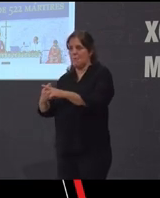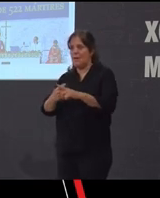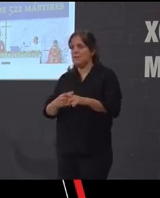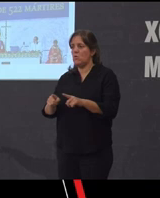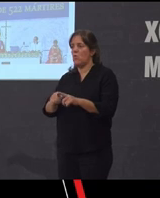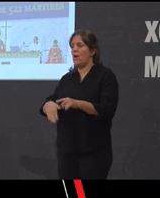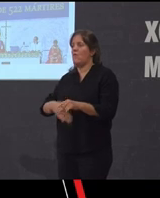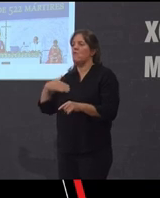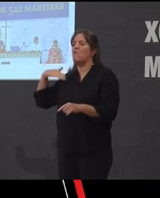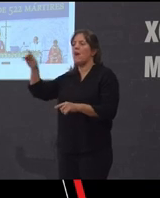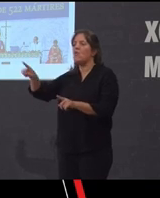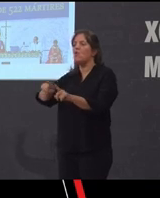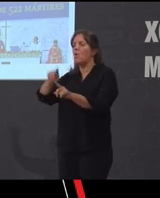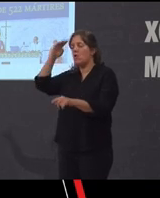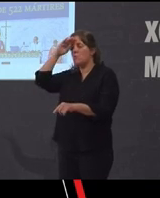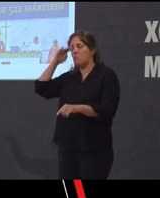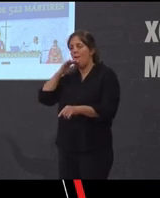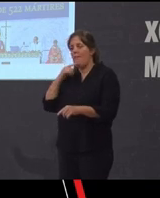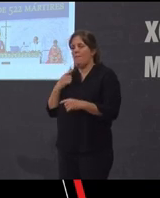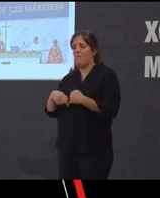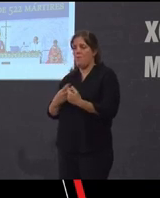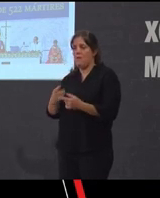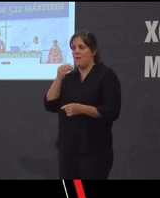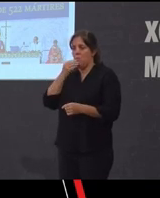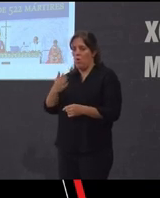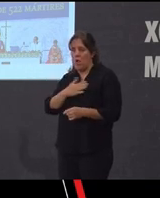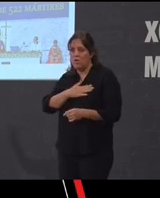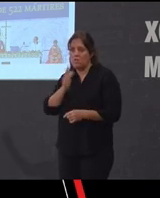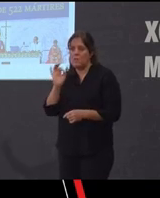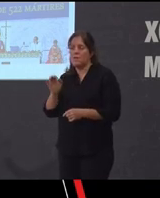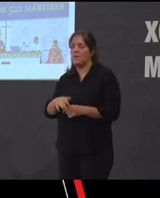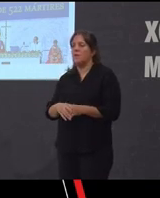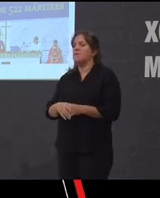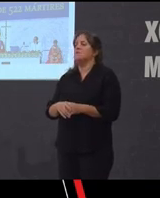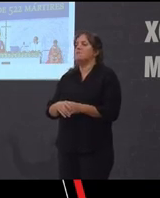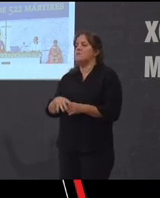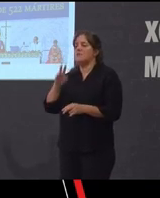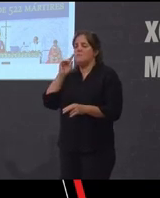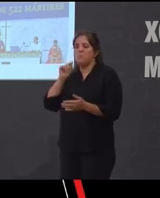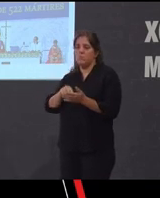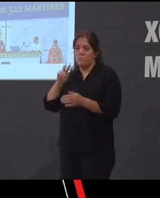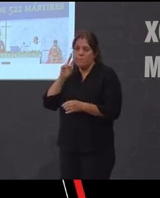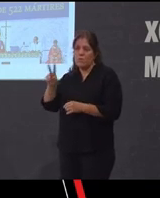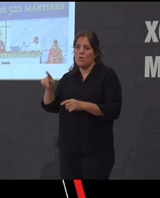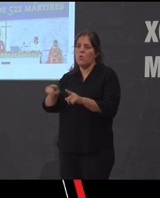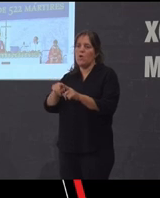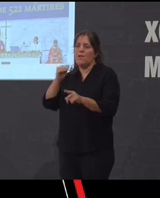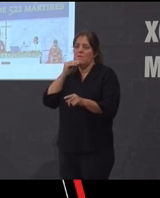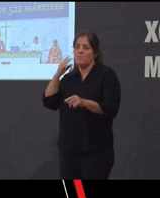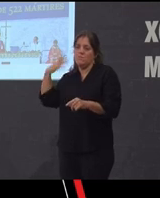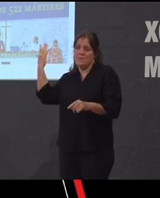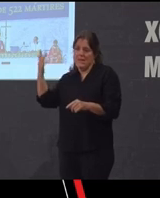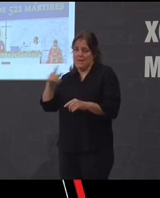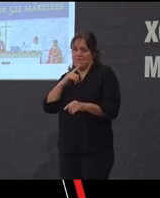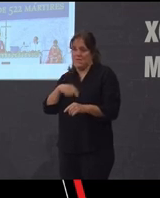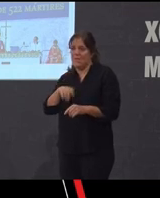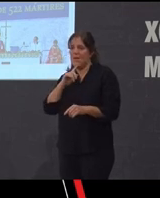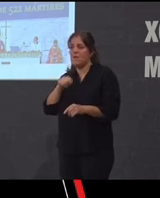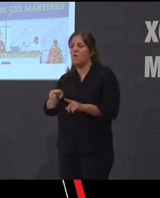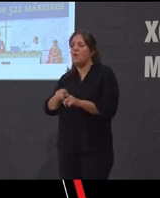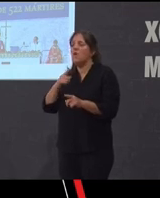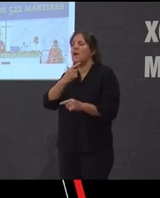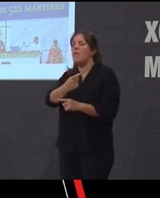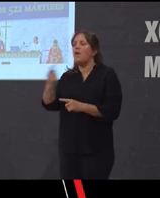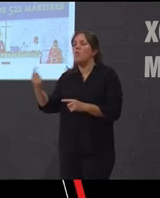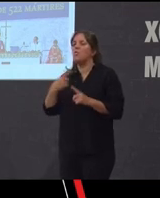Franco fai como pai, como o bo pai de familia, según esa visión mítica propagandista, que reparte para cada seu fillo, un dos seus